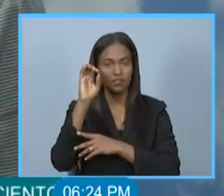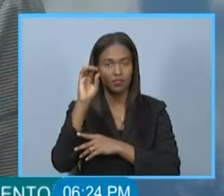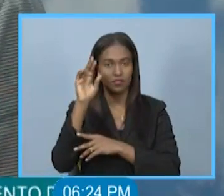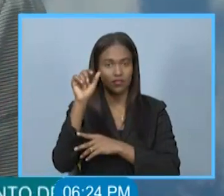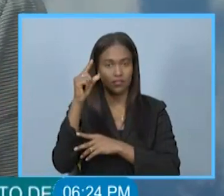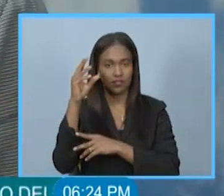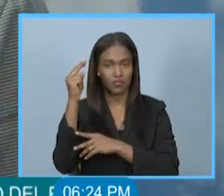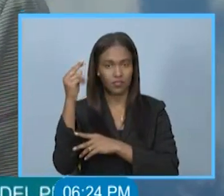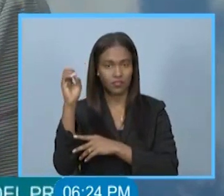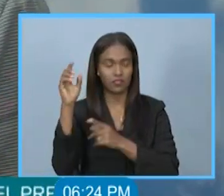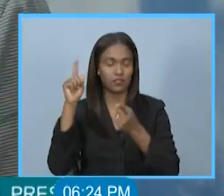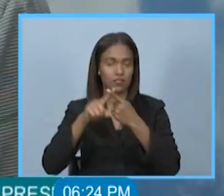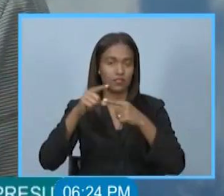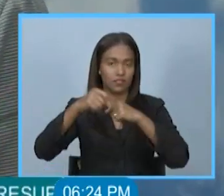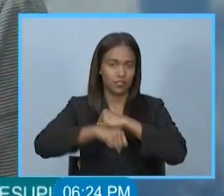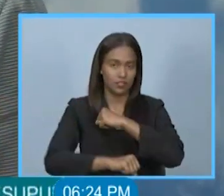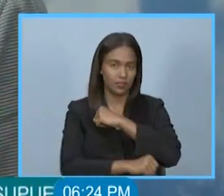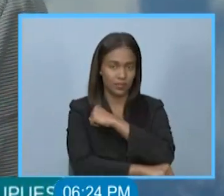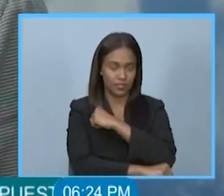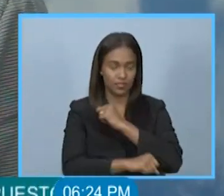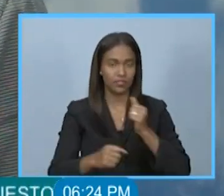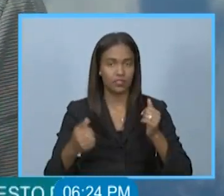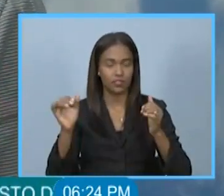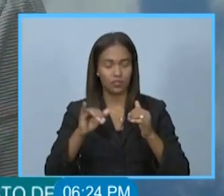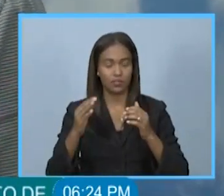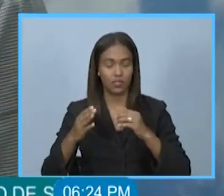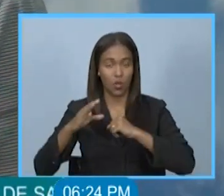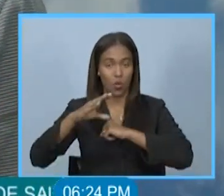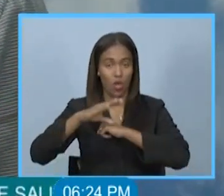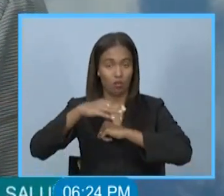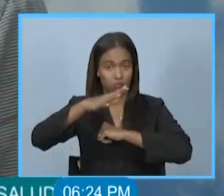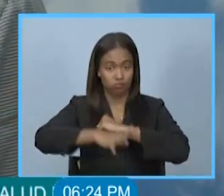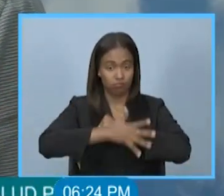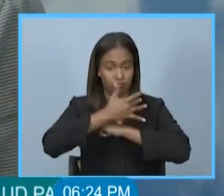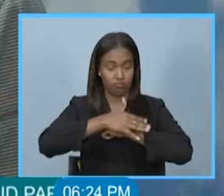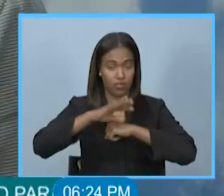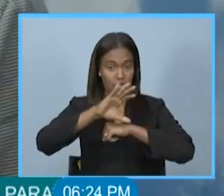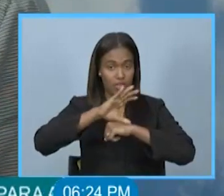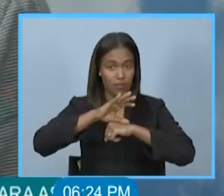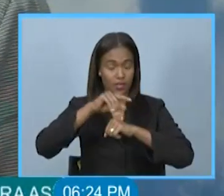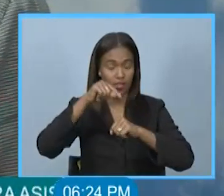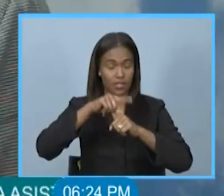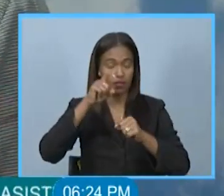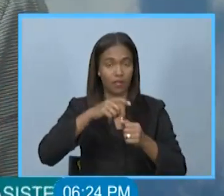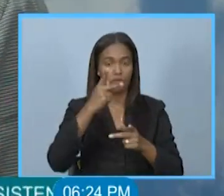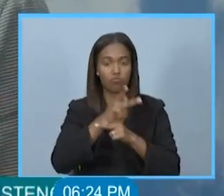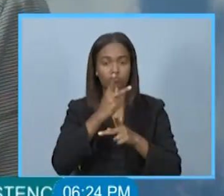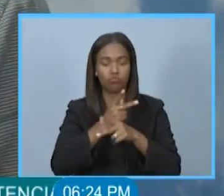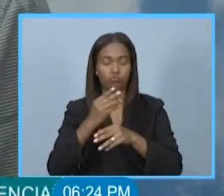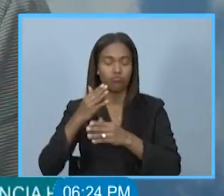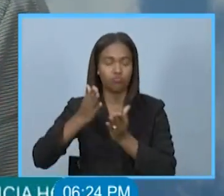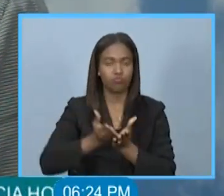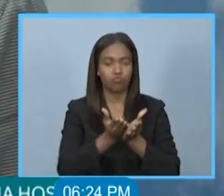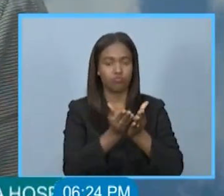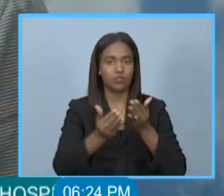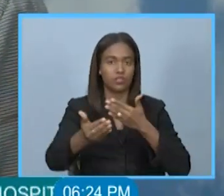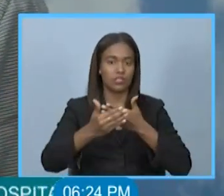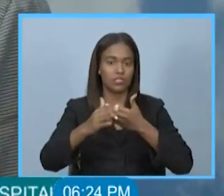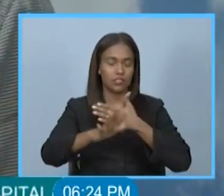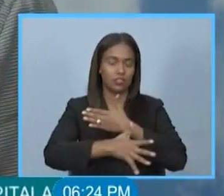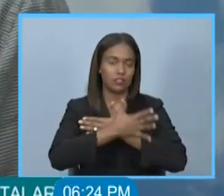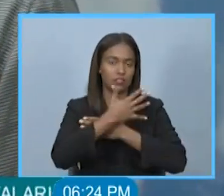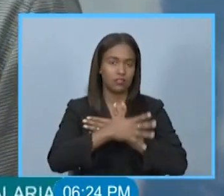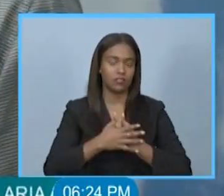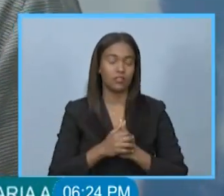engaño hasta Samaná sin embargo en la costa caribeña se le recomienda navegar con precaución próximo al perímetro